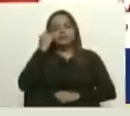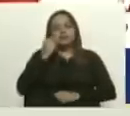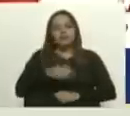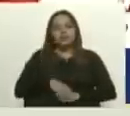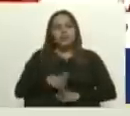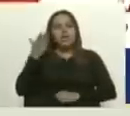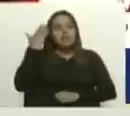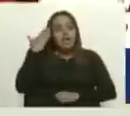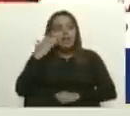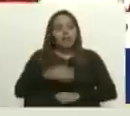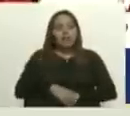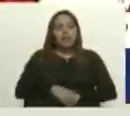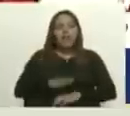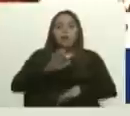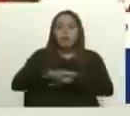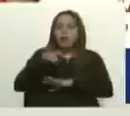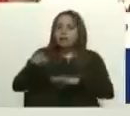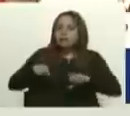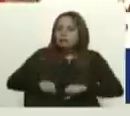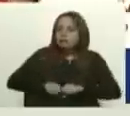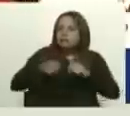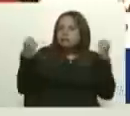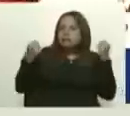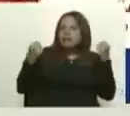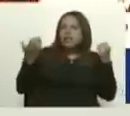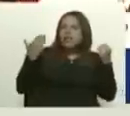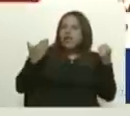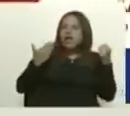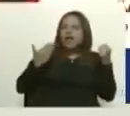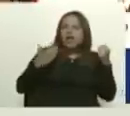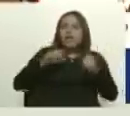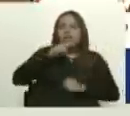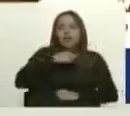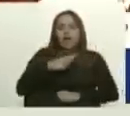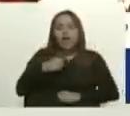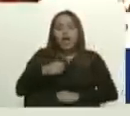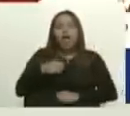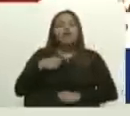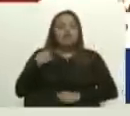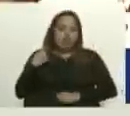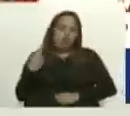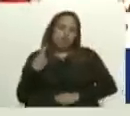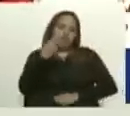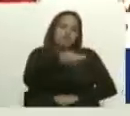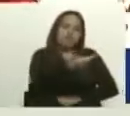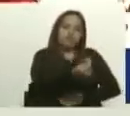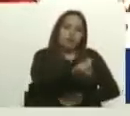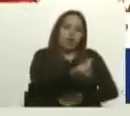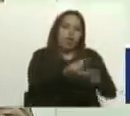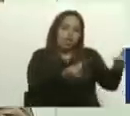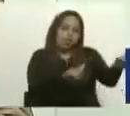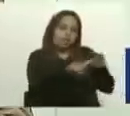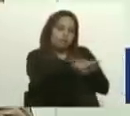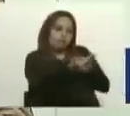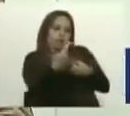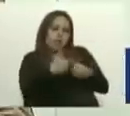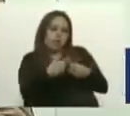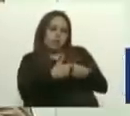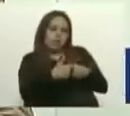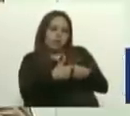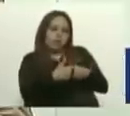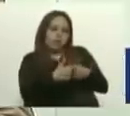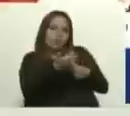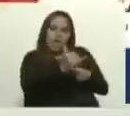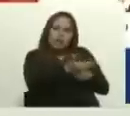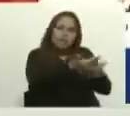Sabe, ¿eh? Porque ahí se rompió aquella vieja de que te dio el petróleo y me das la plata. Hubo intercambios con otros países, a